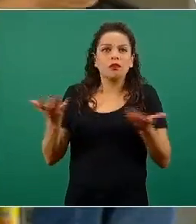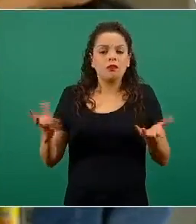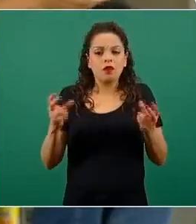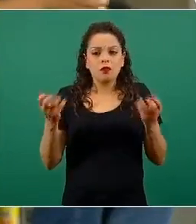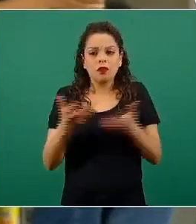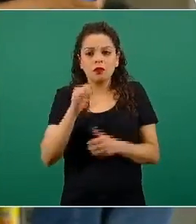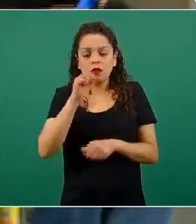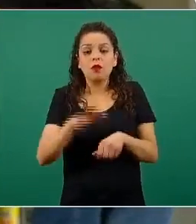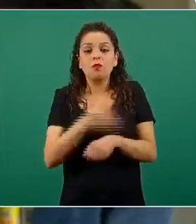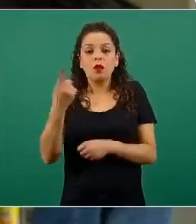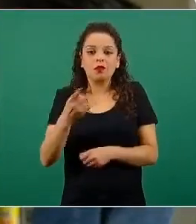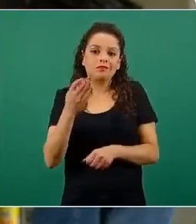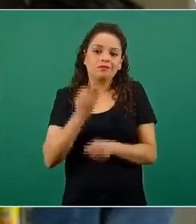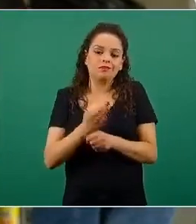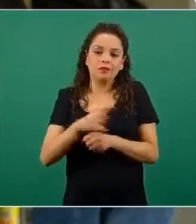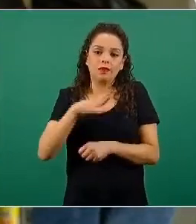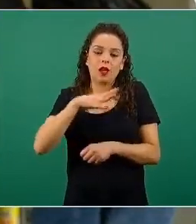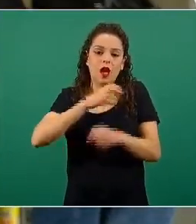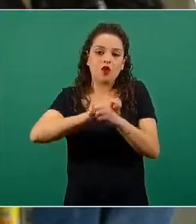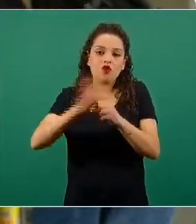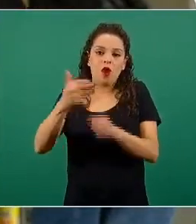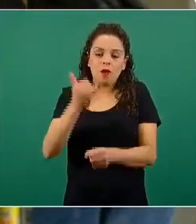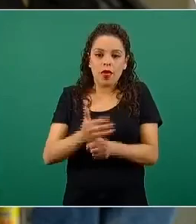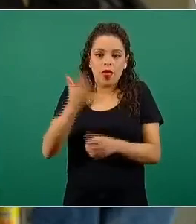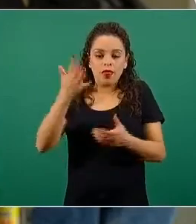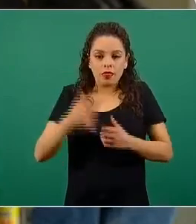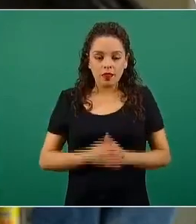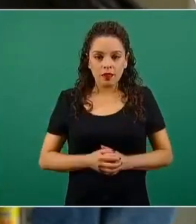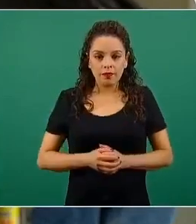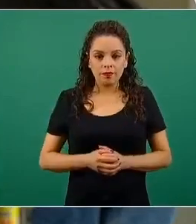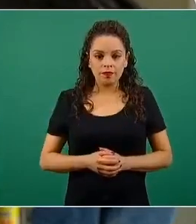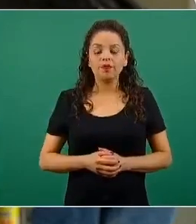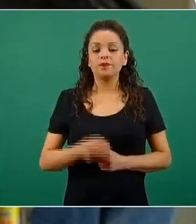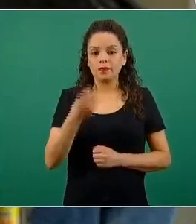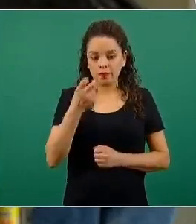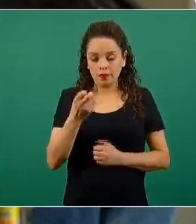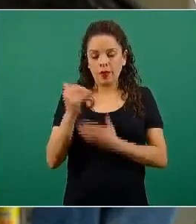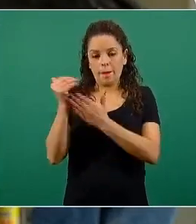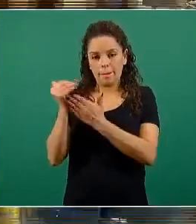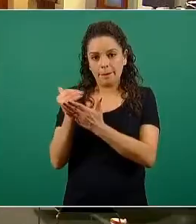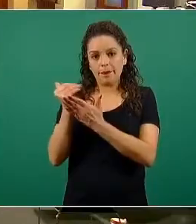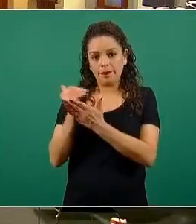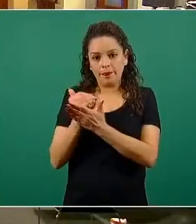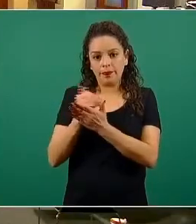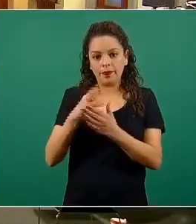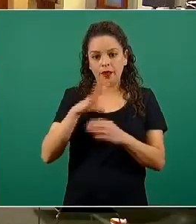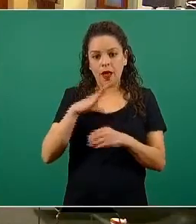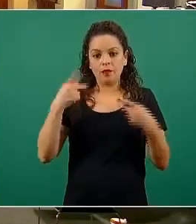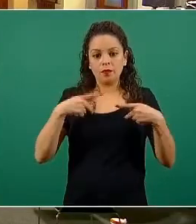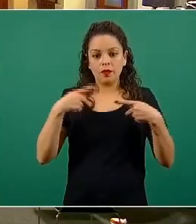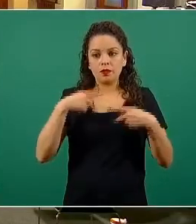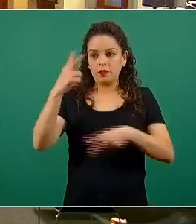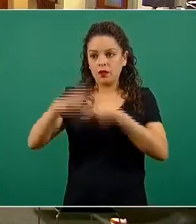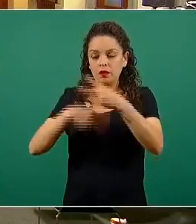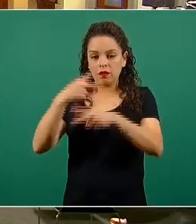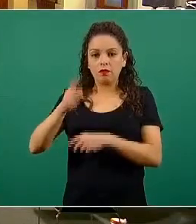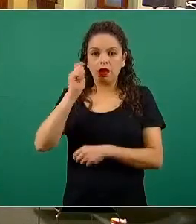por lo mismo, por la emergencia de COVID, pues ha disminuido la cantidad de gente que está acudiendo a los